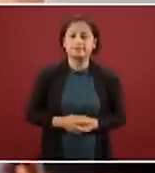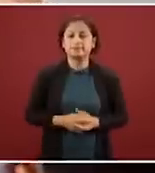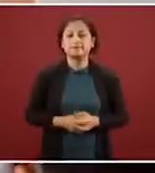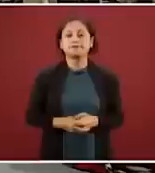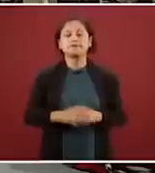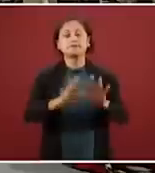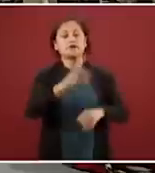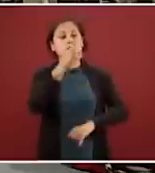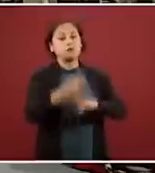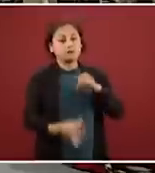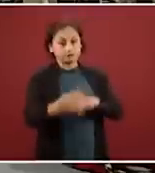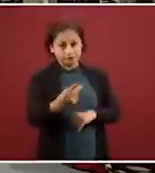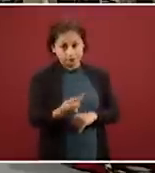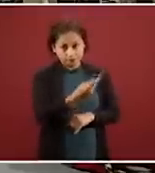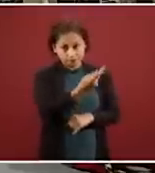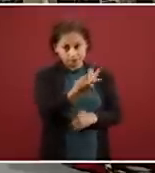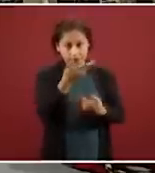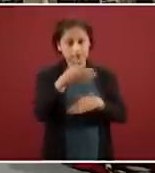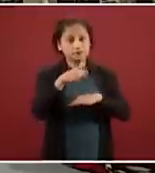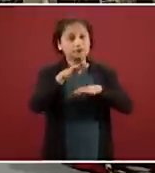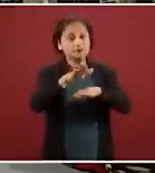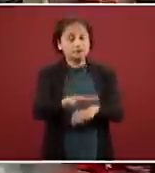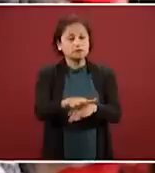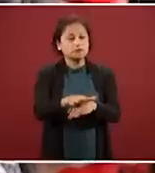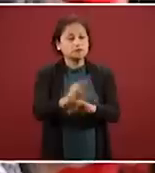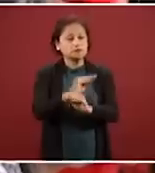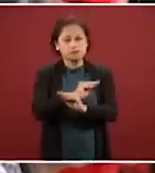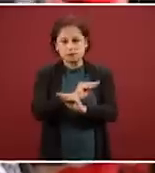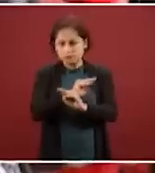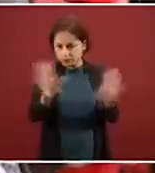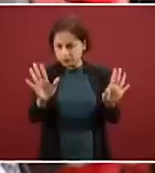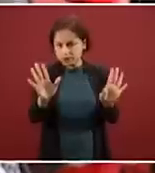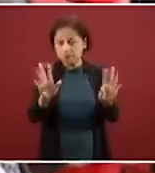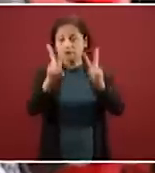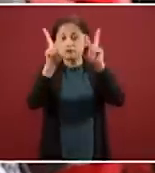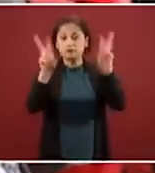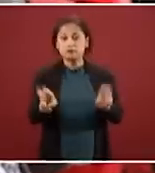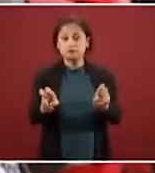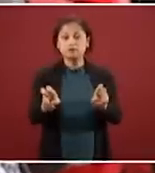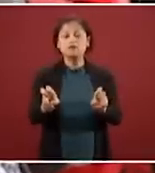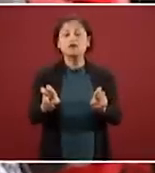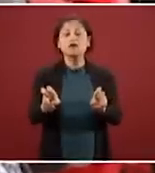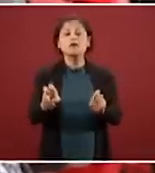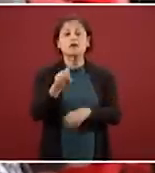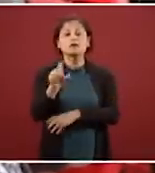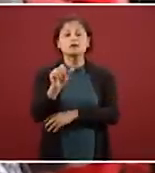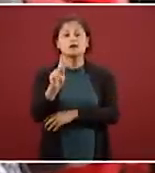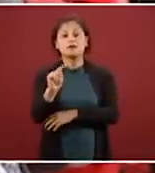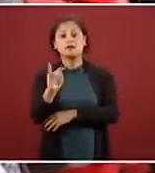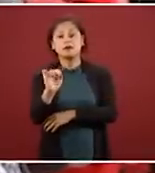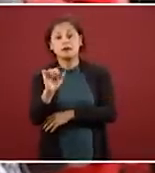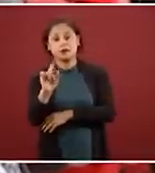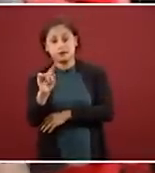Finalmente, presidente, nada más entonces para precisar e insistir con este tema de los zapatistas. ¿Estaría descartado enviar